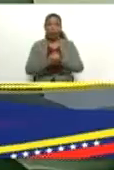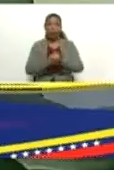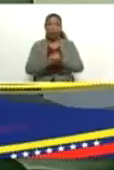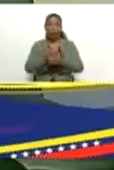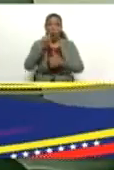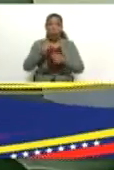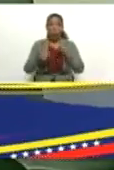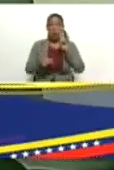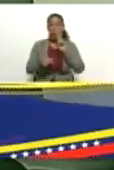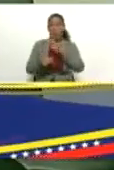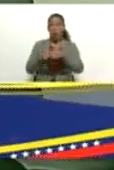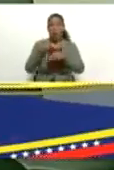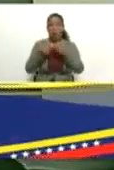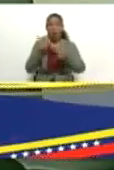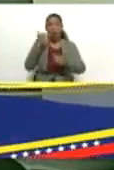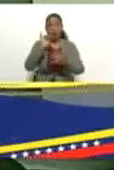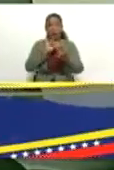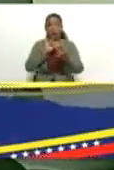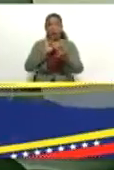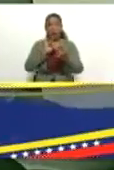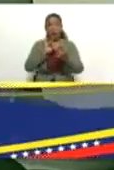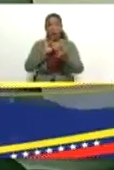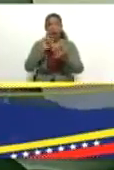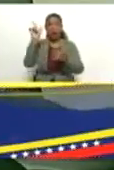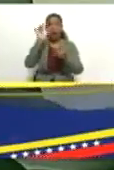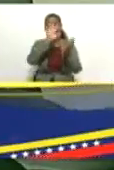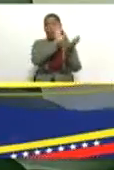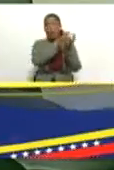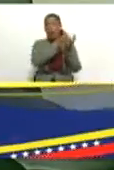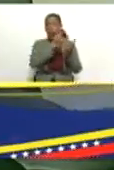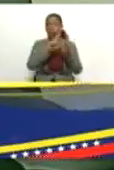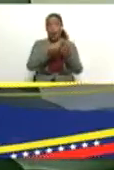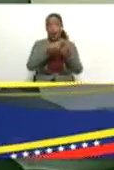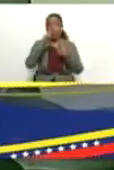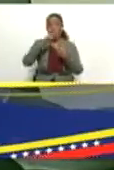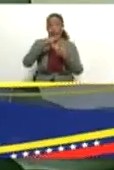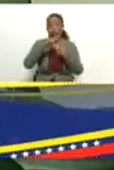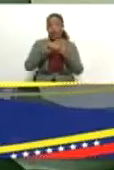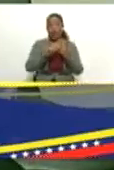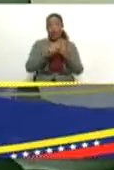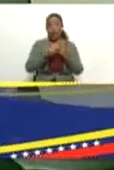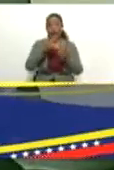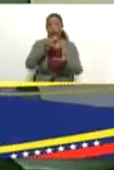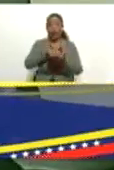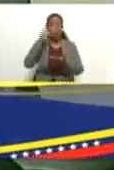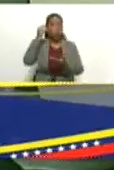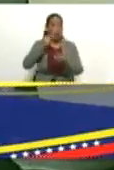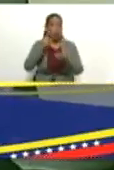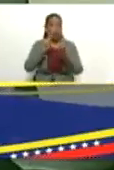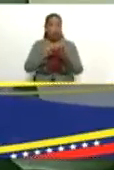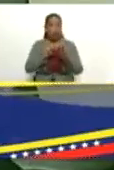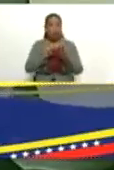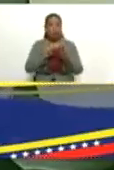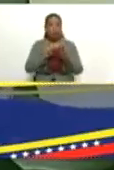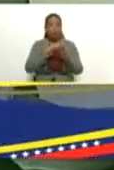a ver, tenemos pases para Nueva Esparta, para el Táchira, para el Estado Sucre,